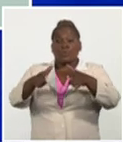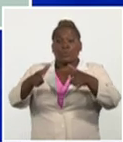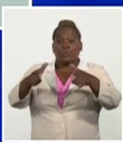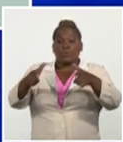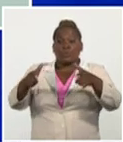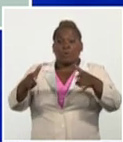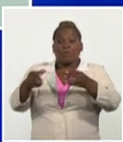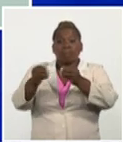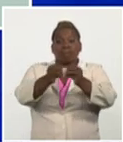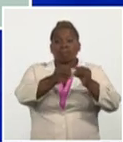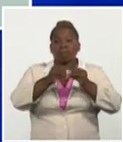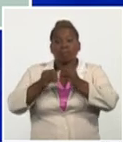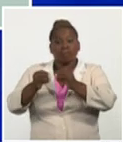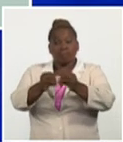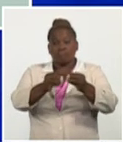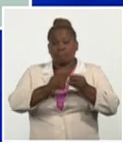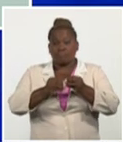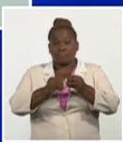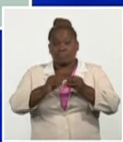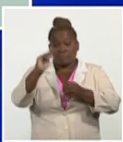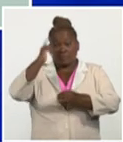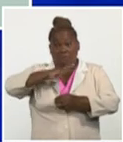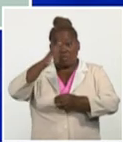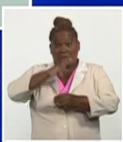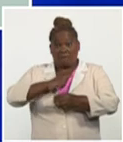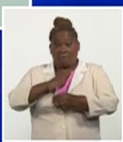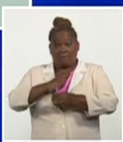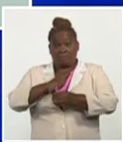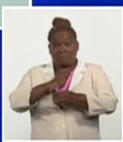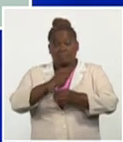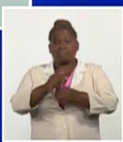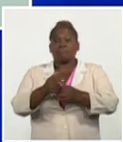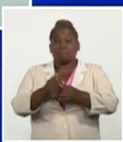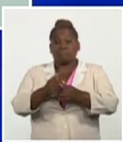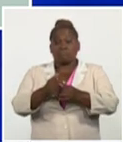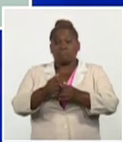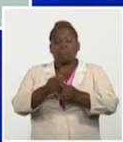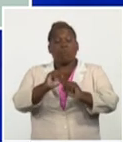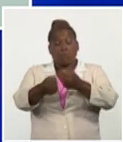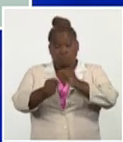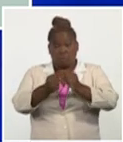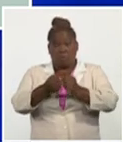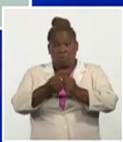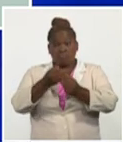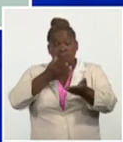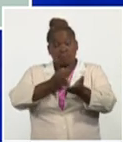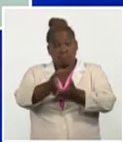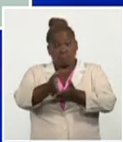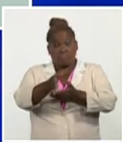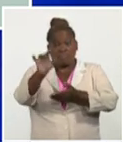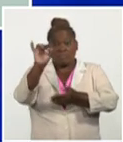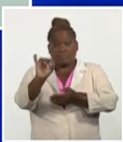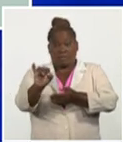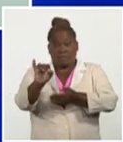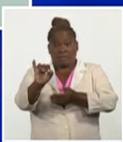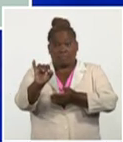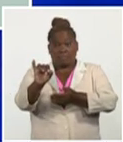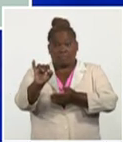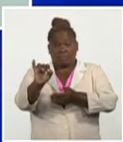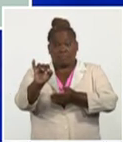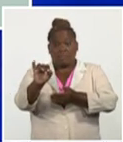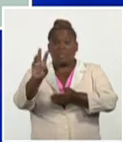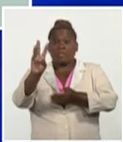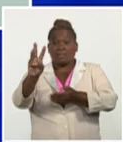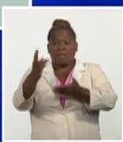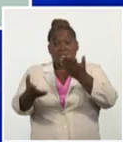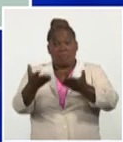transmisión. Ciego de Ávila logra mantener control, 6 en el día de ayer, 3 más que el día anterior, pero